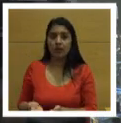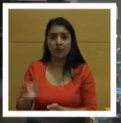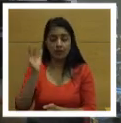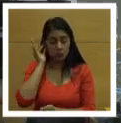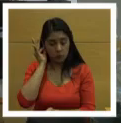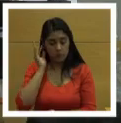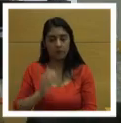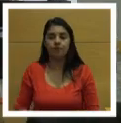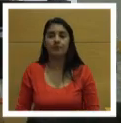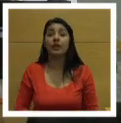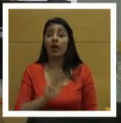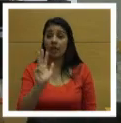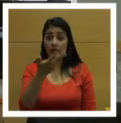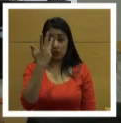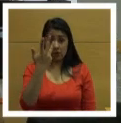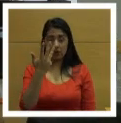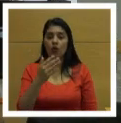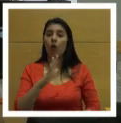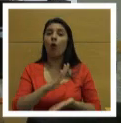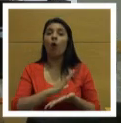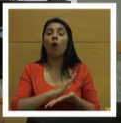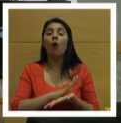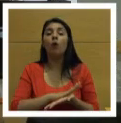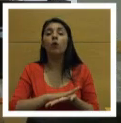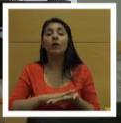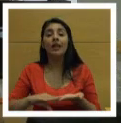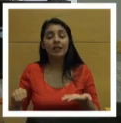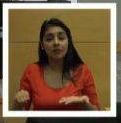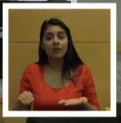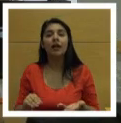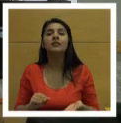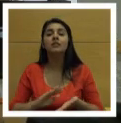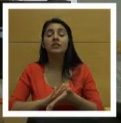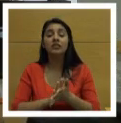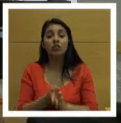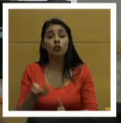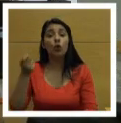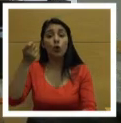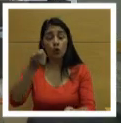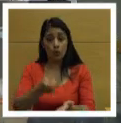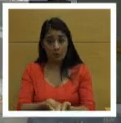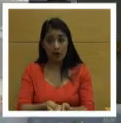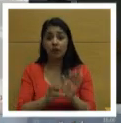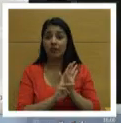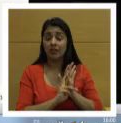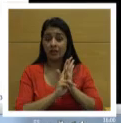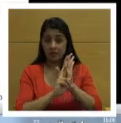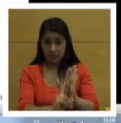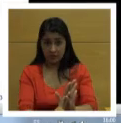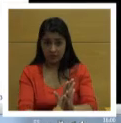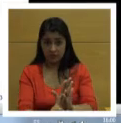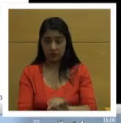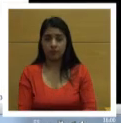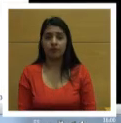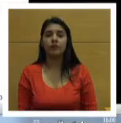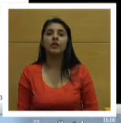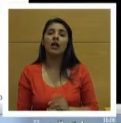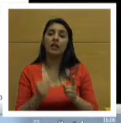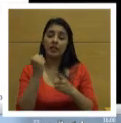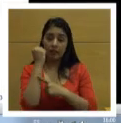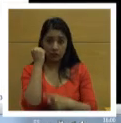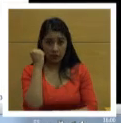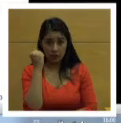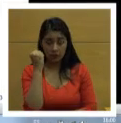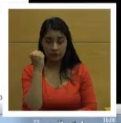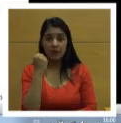Y 9. Gratuidad en las costas judiciales y en la representación de las víctimas. La